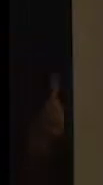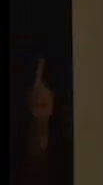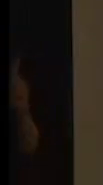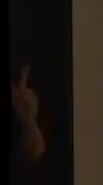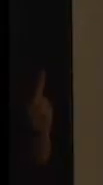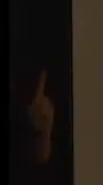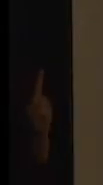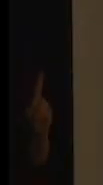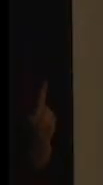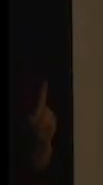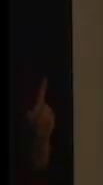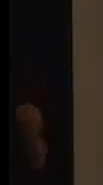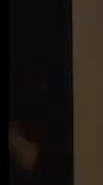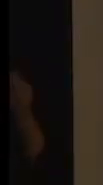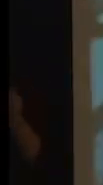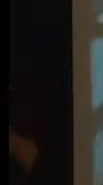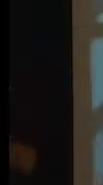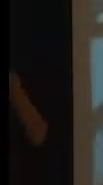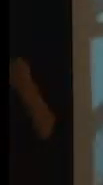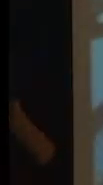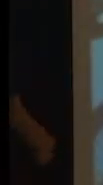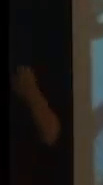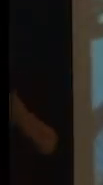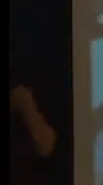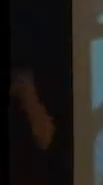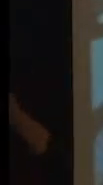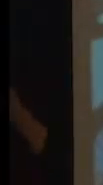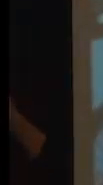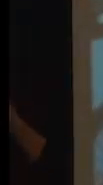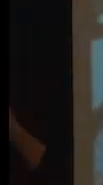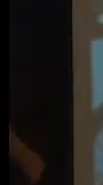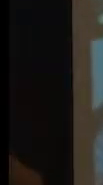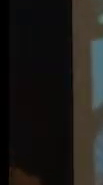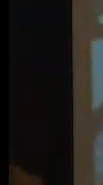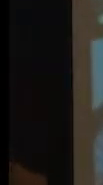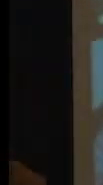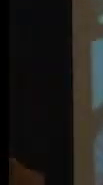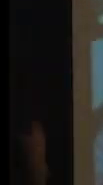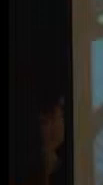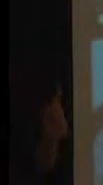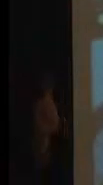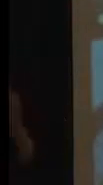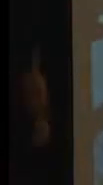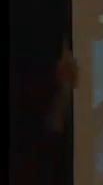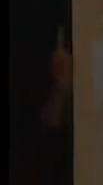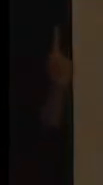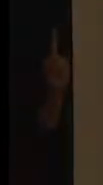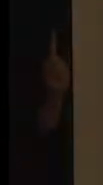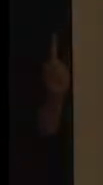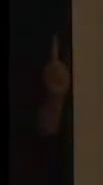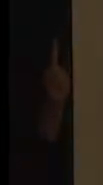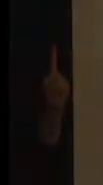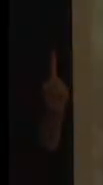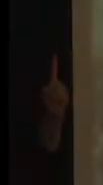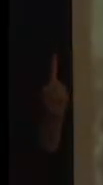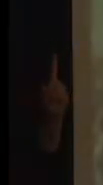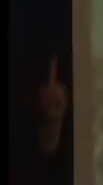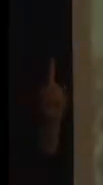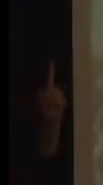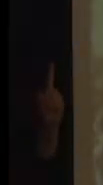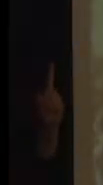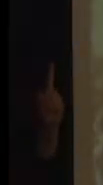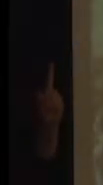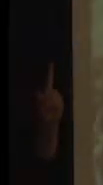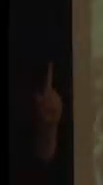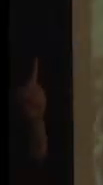la camioneta que iba por mí a la casa, manejaba otro, pero cuando él me conoció, vio la camioneta que me